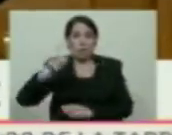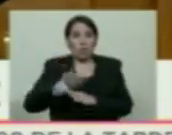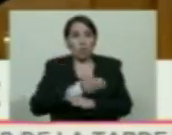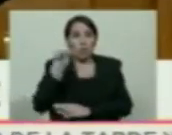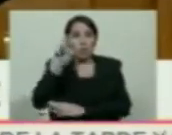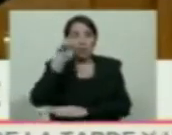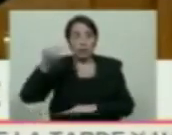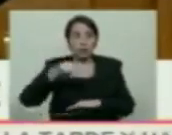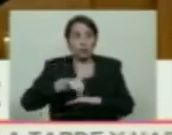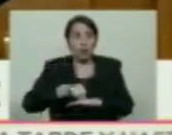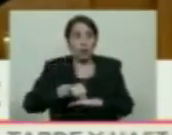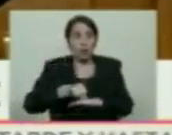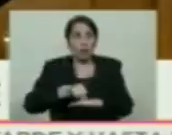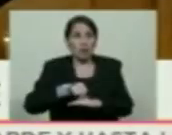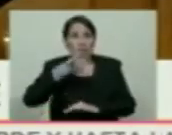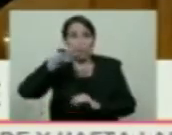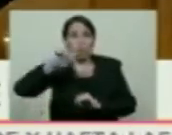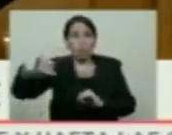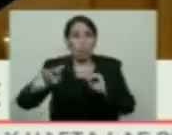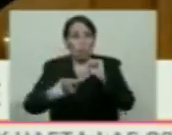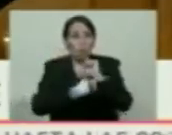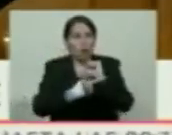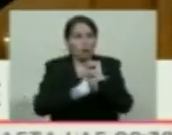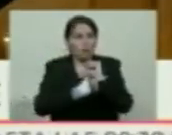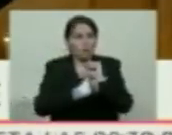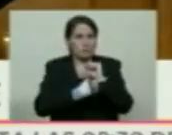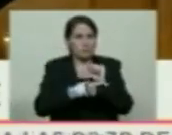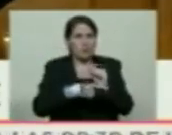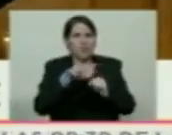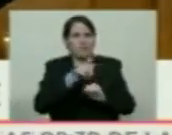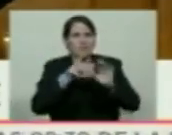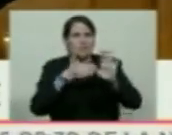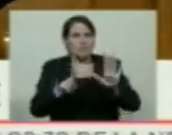Juan Gerardo Antonio Guaidó Márquez, titular de la cédula de identidad número